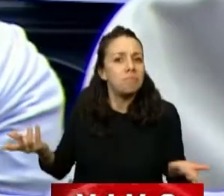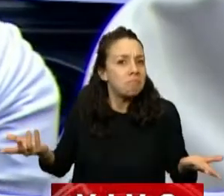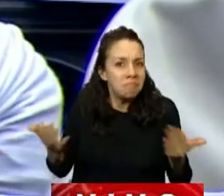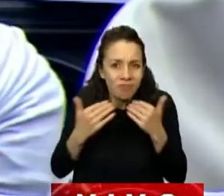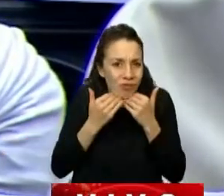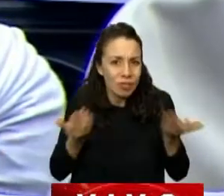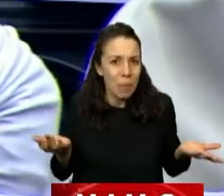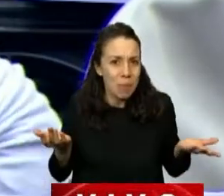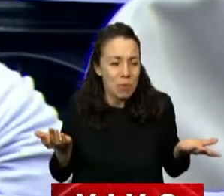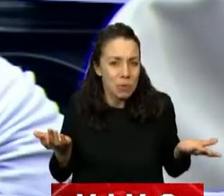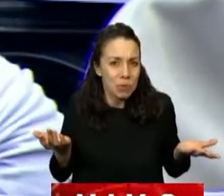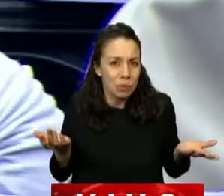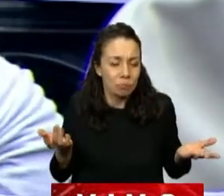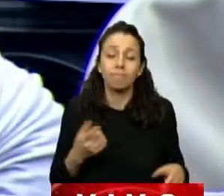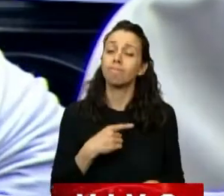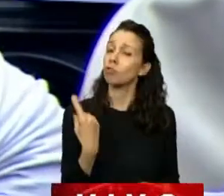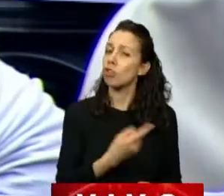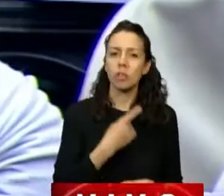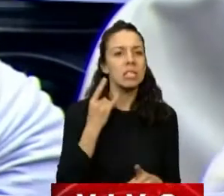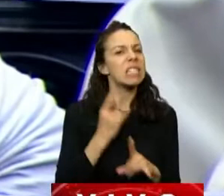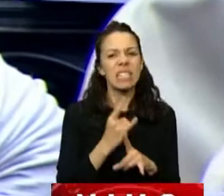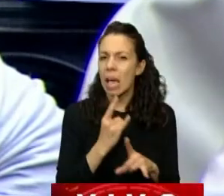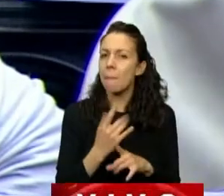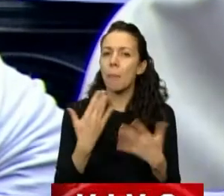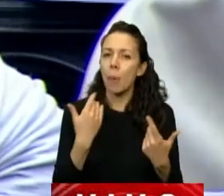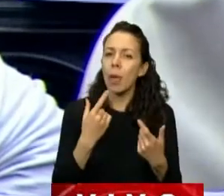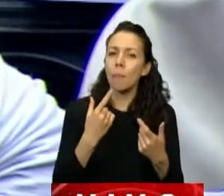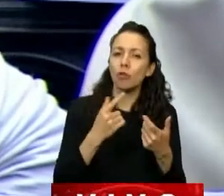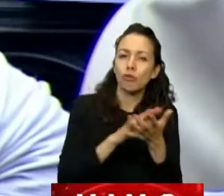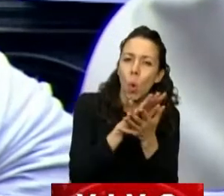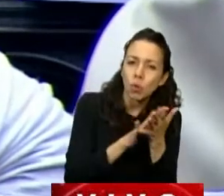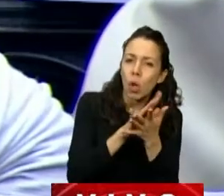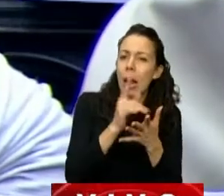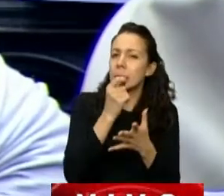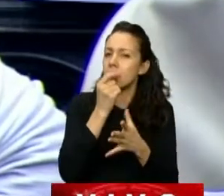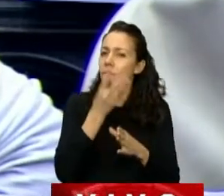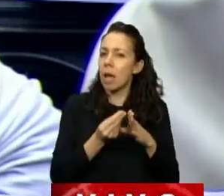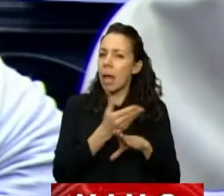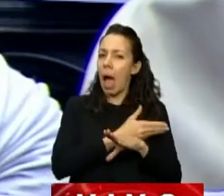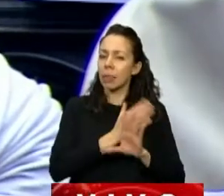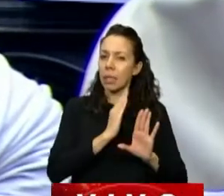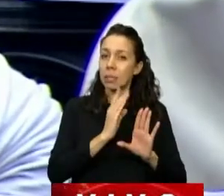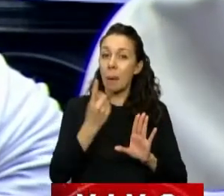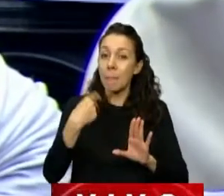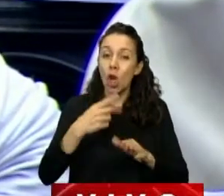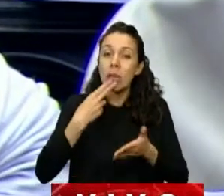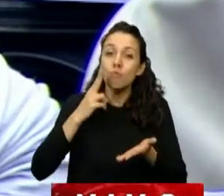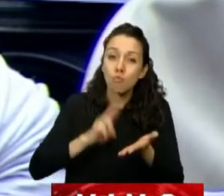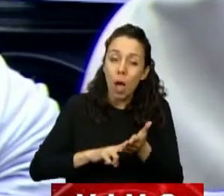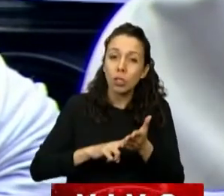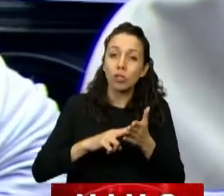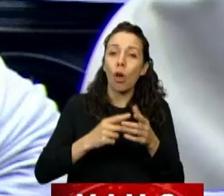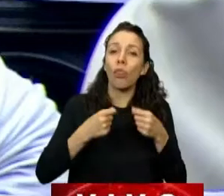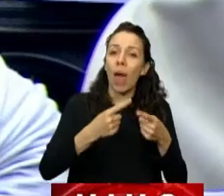Señor presidente, siempre tenemos la posibilidad de enmendar errores, pero prorrogar impuestos